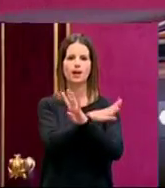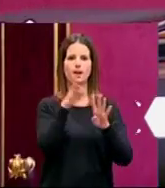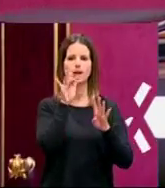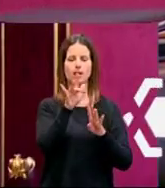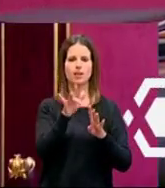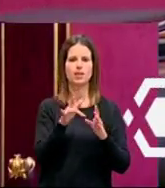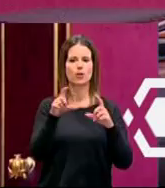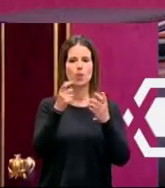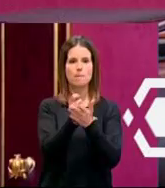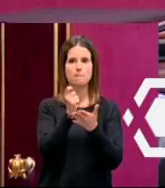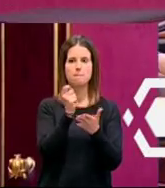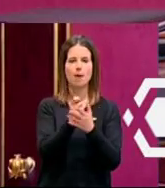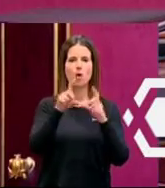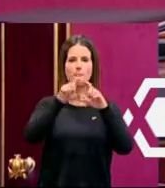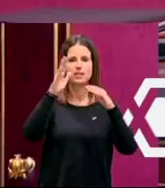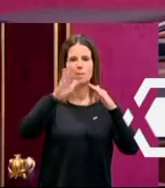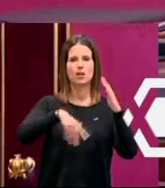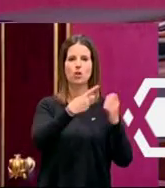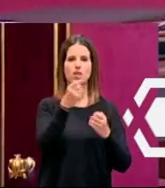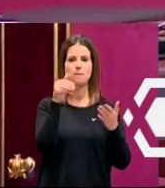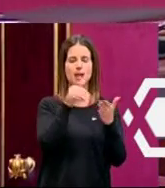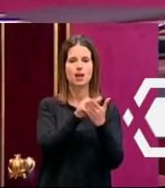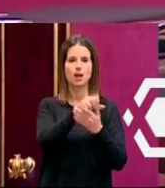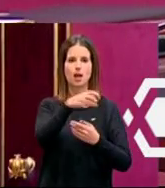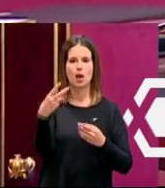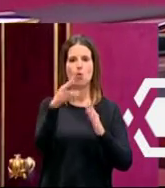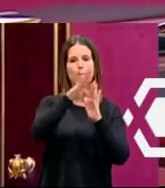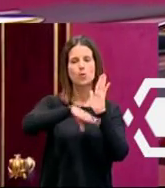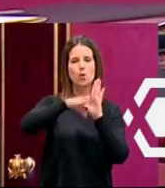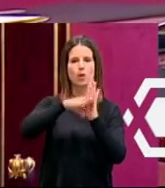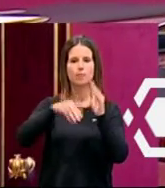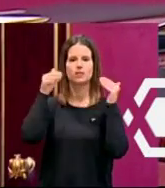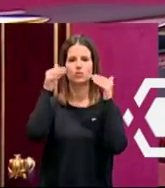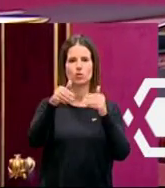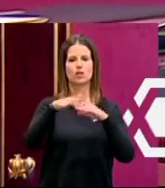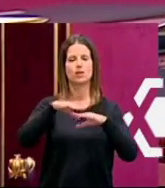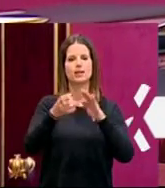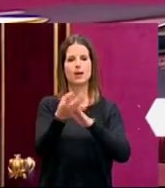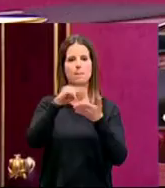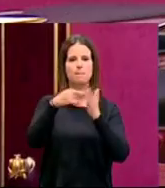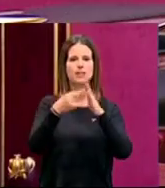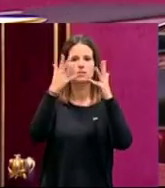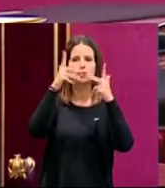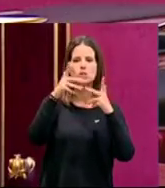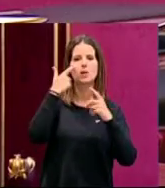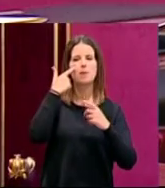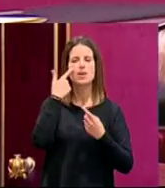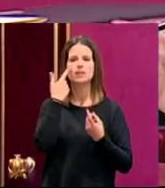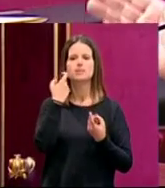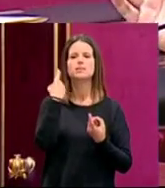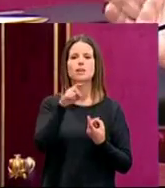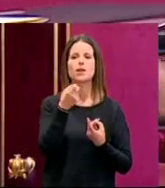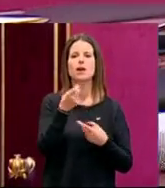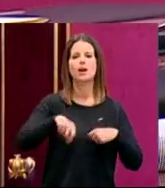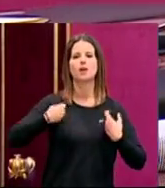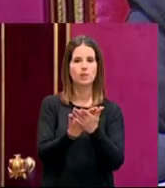aquellas empresas que están por debajo de 100.000 euros y un cronograma de actuaciones y sobre todo la actualización de un plan de tesorería que nos permita saber qué dedicamos